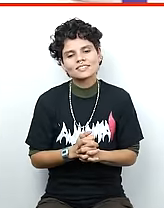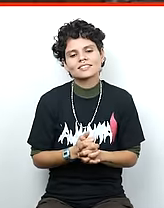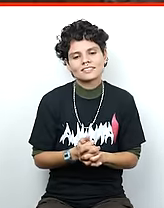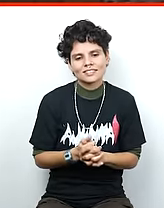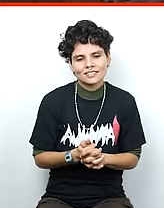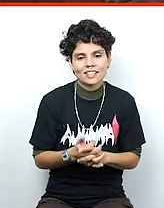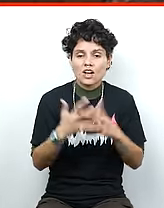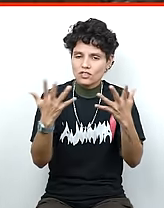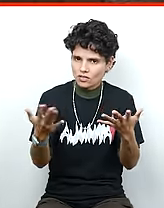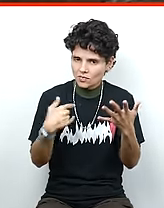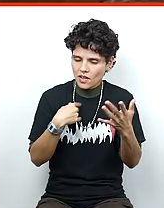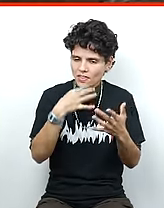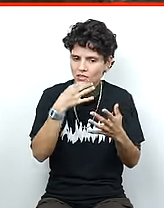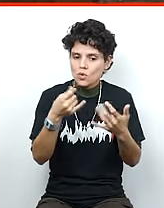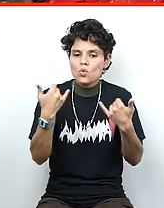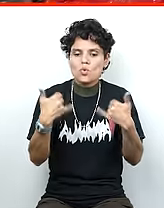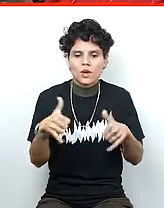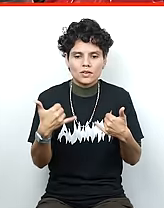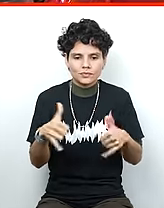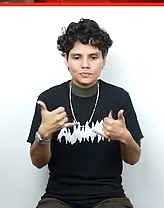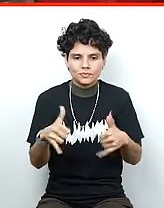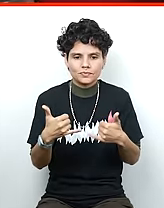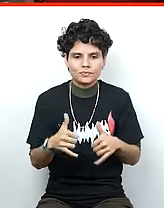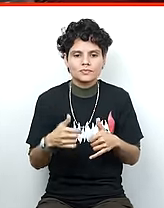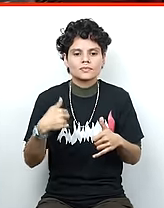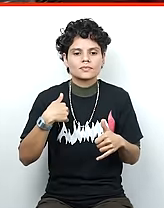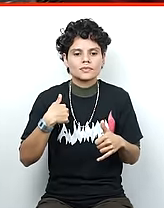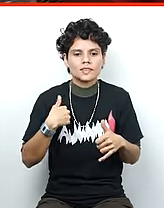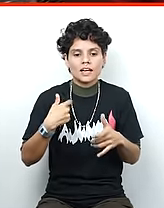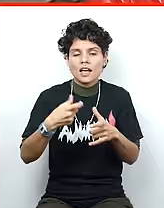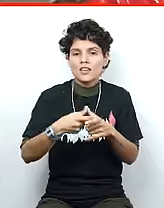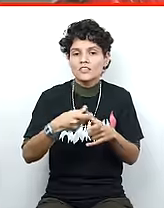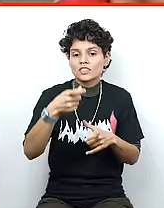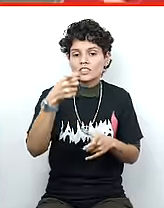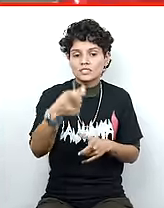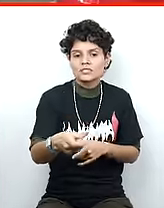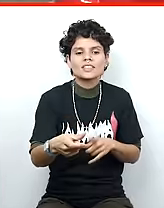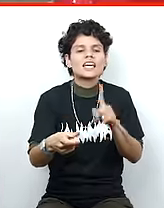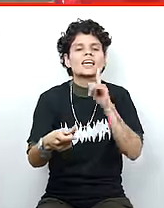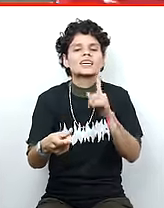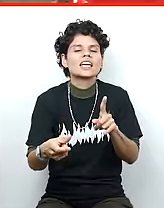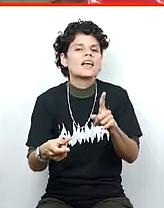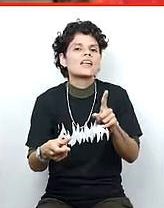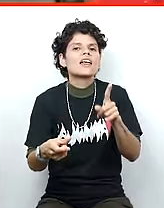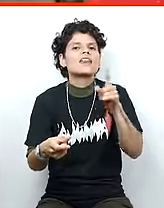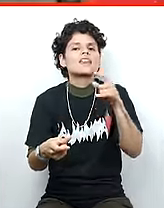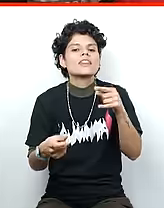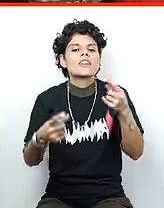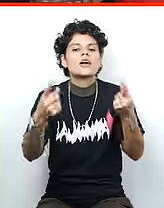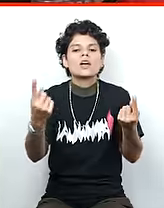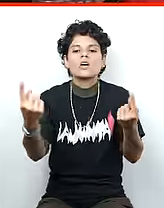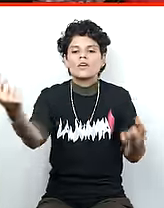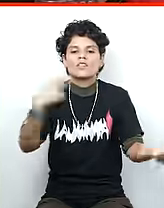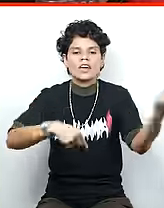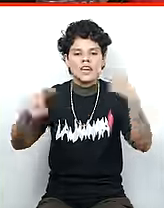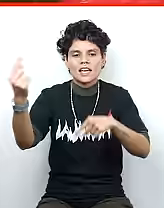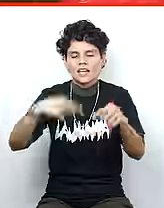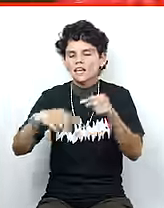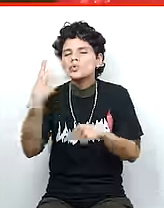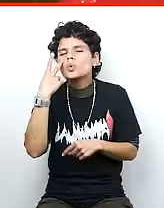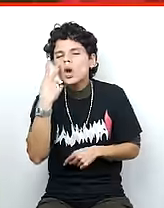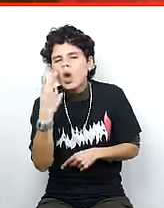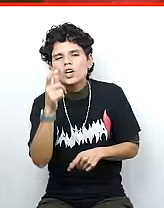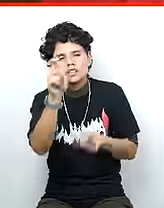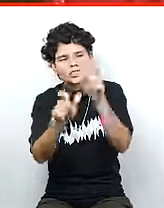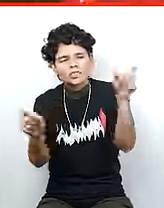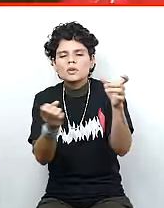aquí. Y te voy a proponer un juego. Vamos a ver. Te voy a tirar una fichita aquí. ¿A qué artista le voy a dar ficha a los que vienen? ¿De los que vienen? Sí, o de